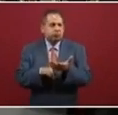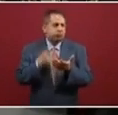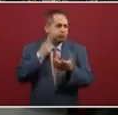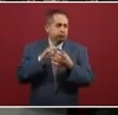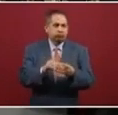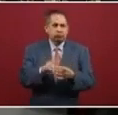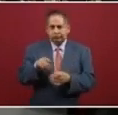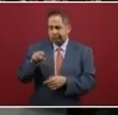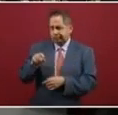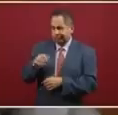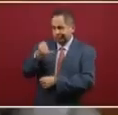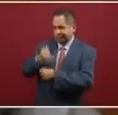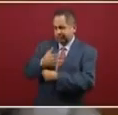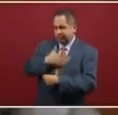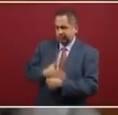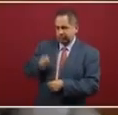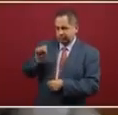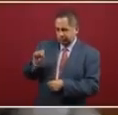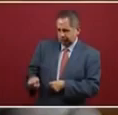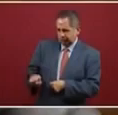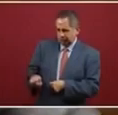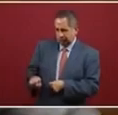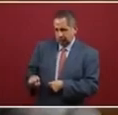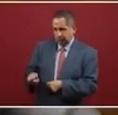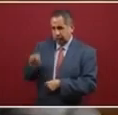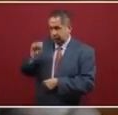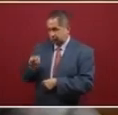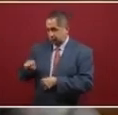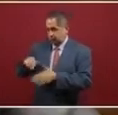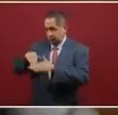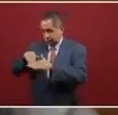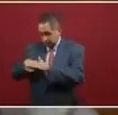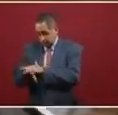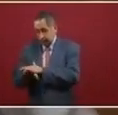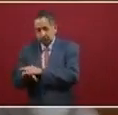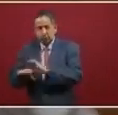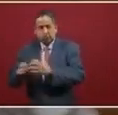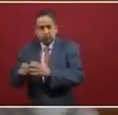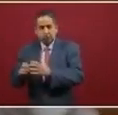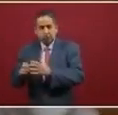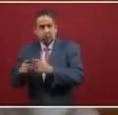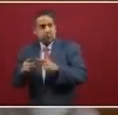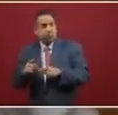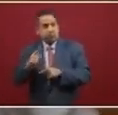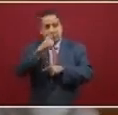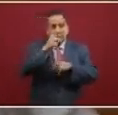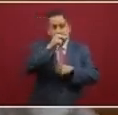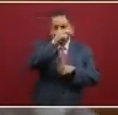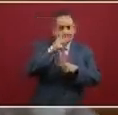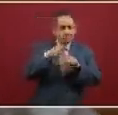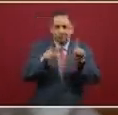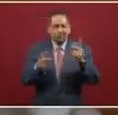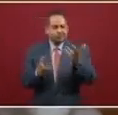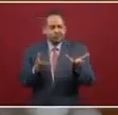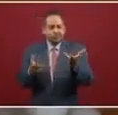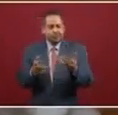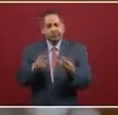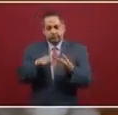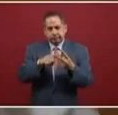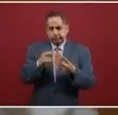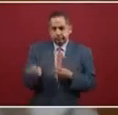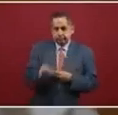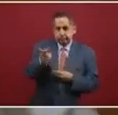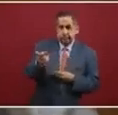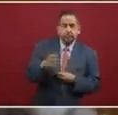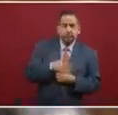hacia el sur. ¿Qué piensa usted de eso, los que cruzan del sur al norte del Suchiate? Por un lado, y para el canciller, señor canciller